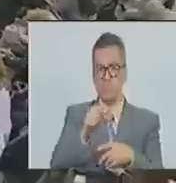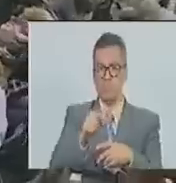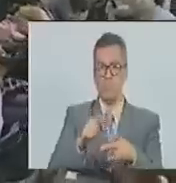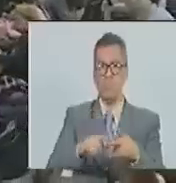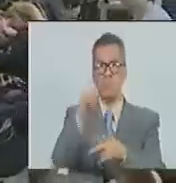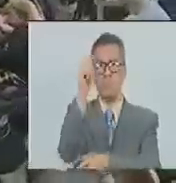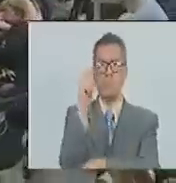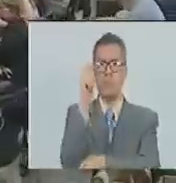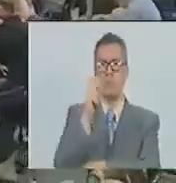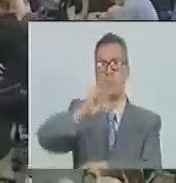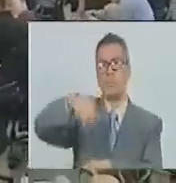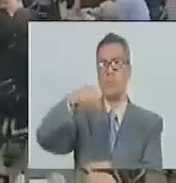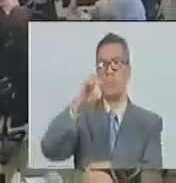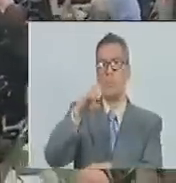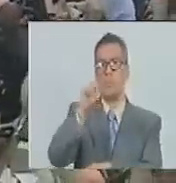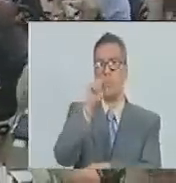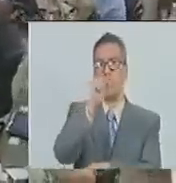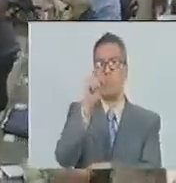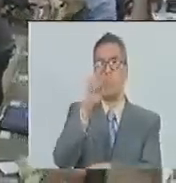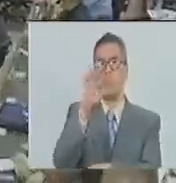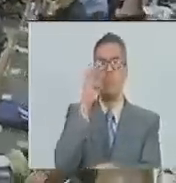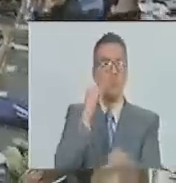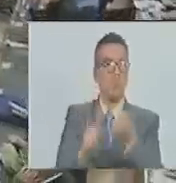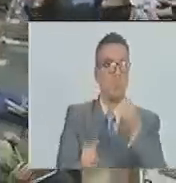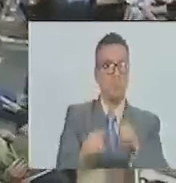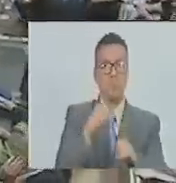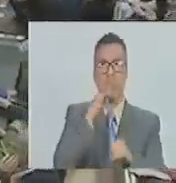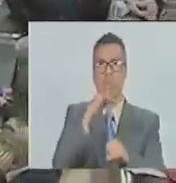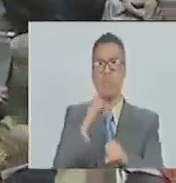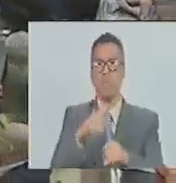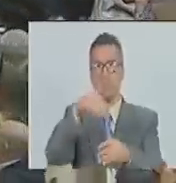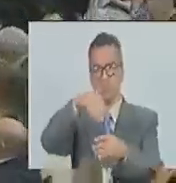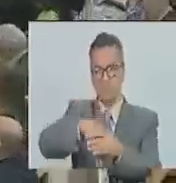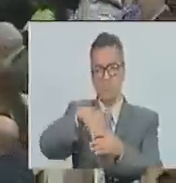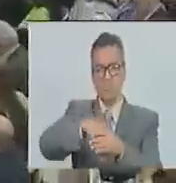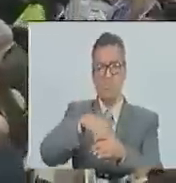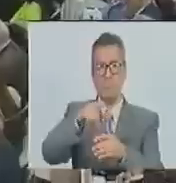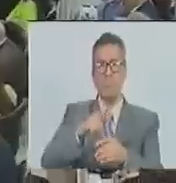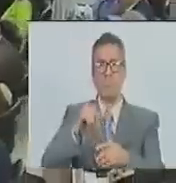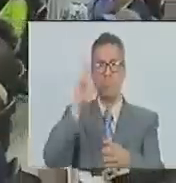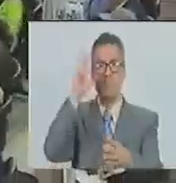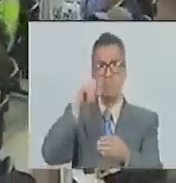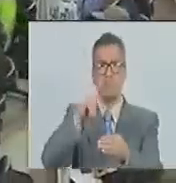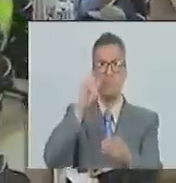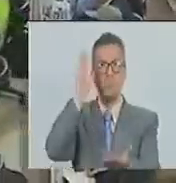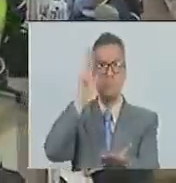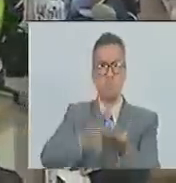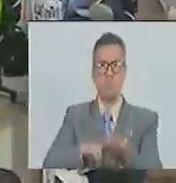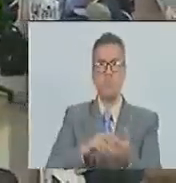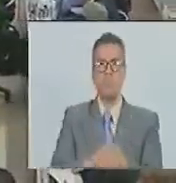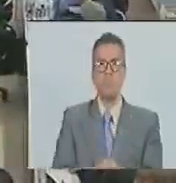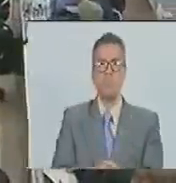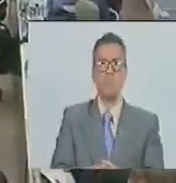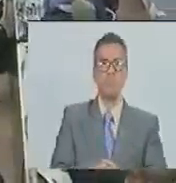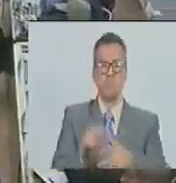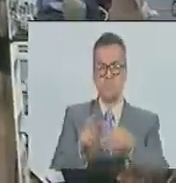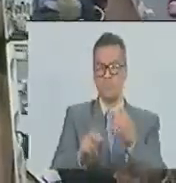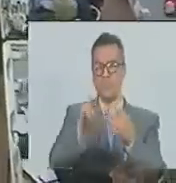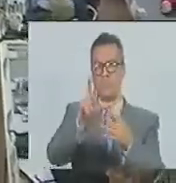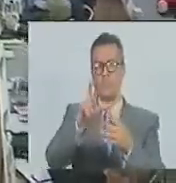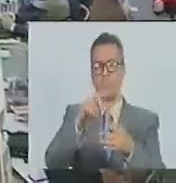al diputado Jesús Faría. Finalizada la intervención y sometido a votación, resultó aprobado.